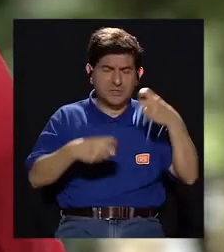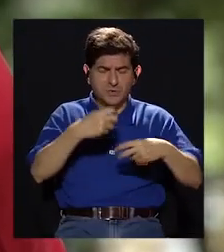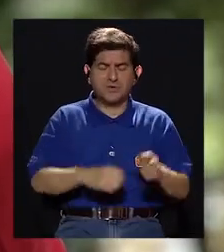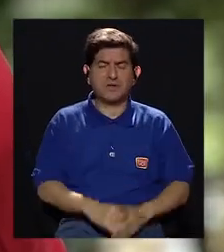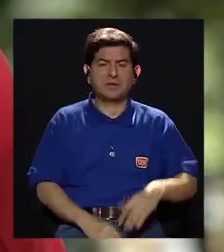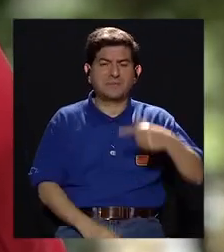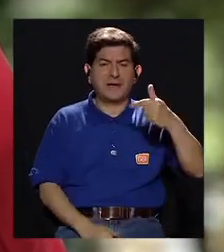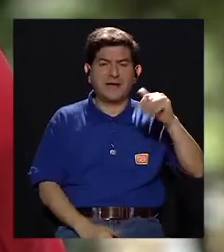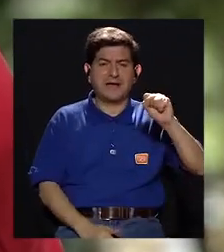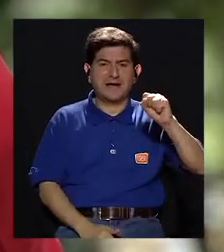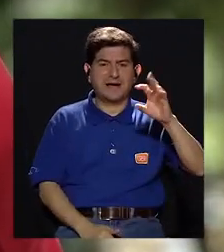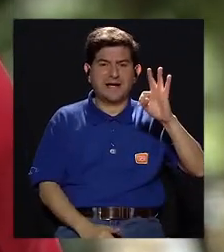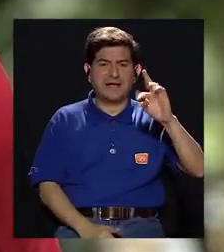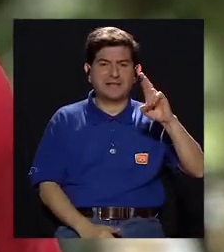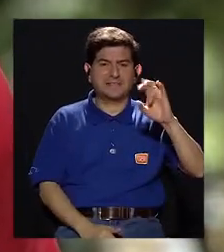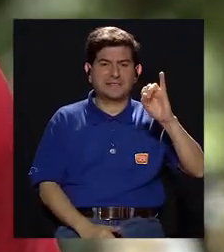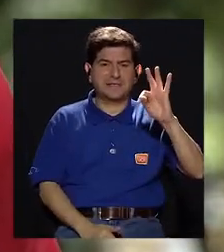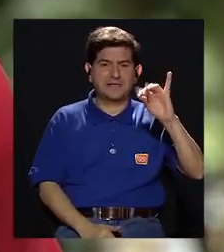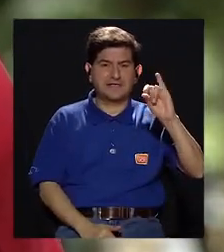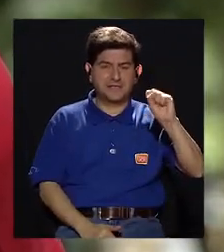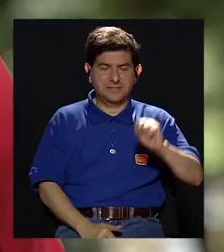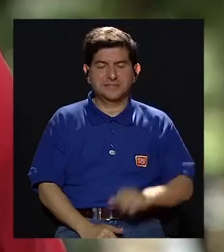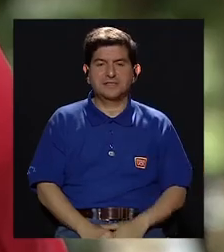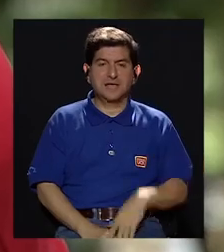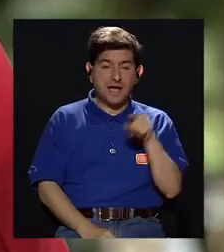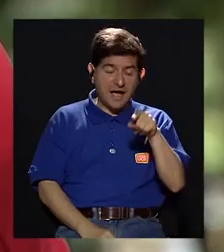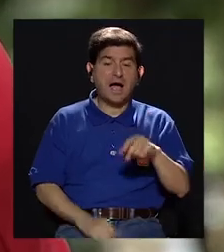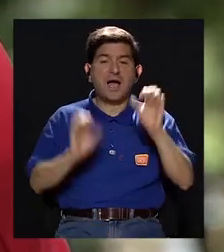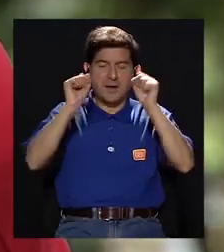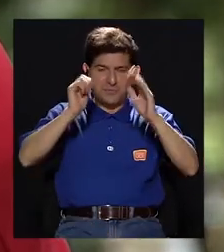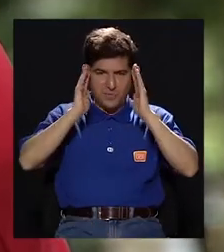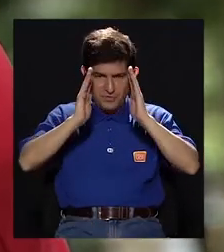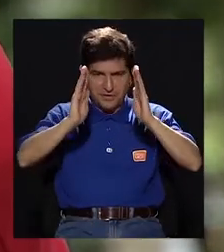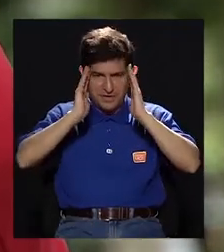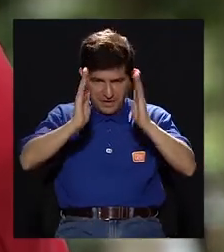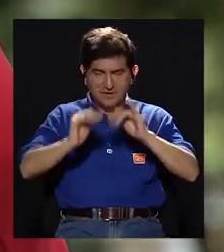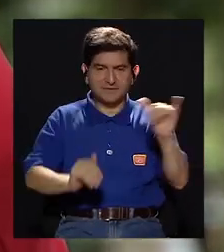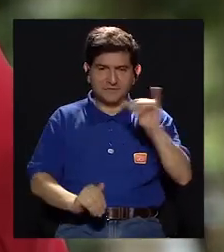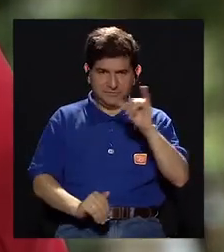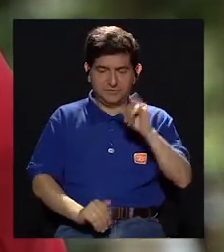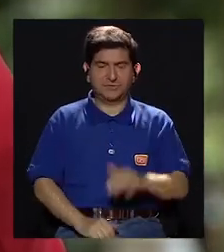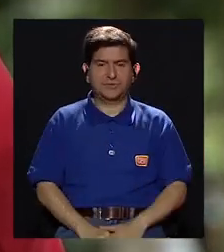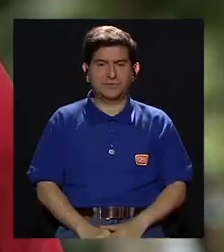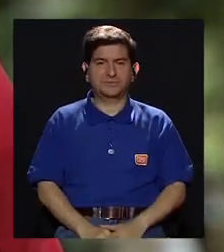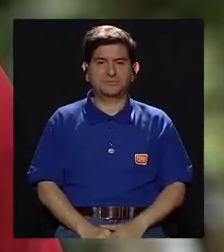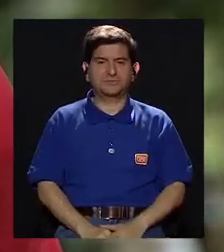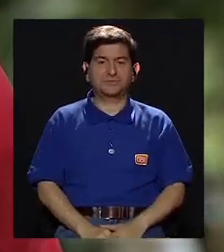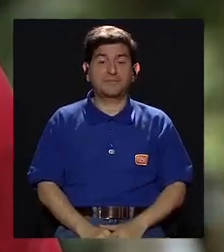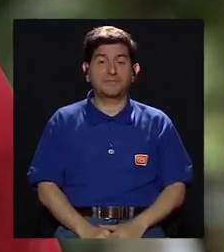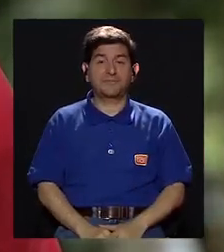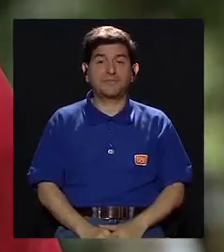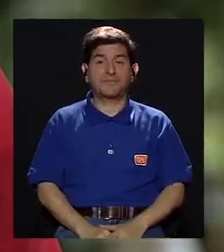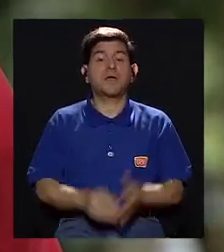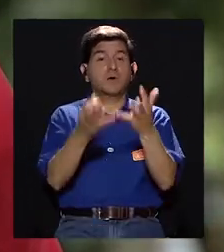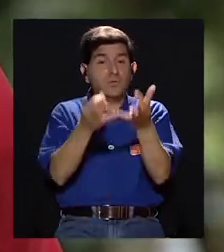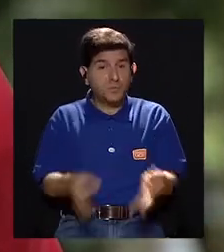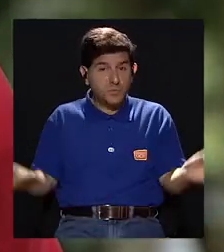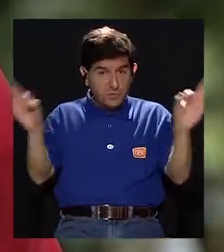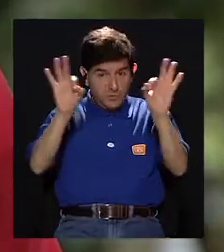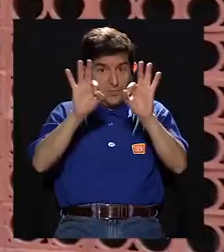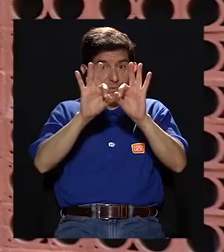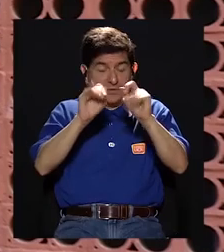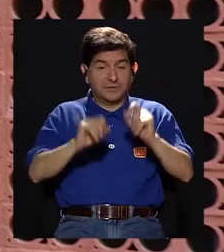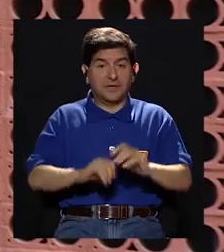repente estamos muy estresados y nos empieza a doler el estómago. Ahí nos podemos tratar este centro. También es importante